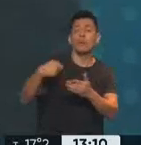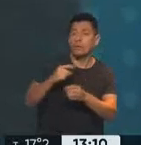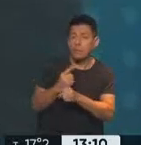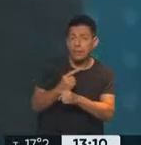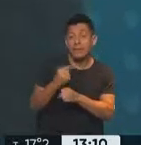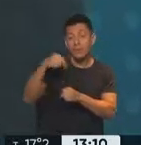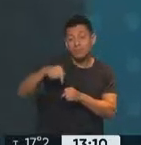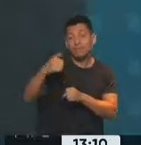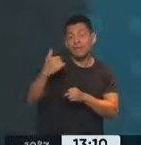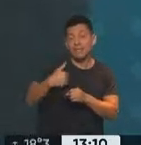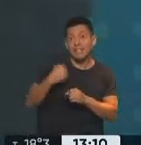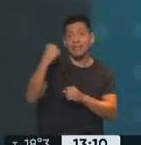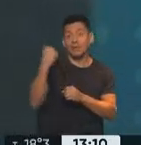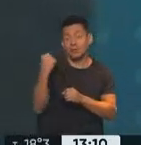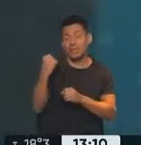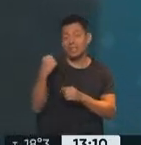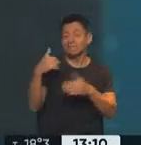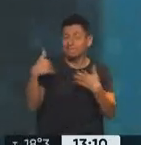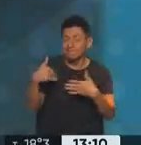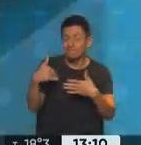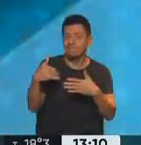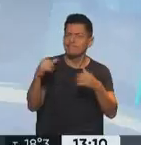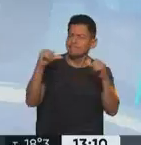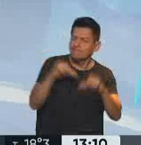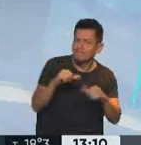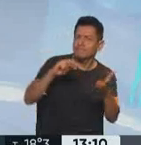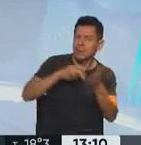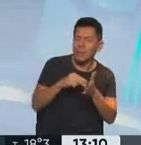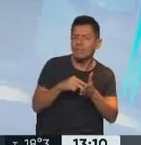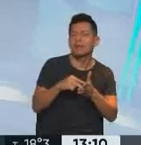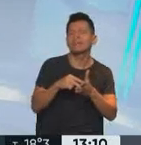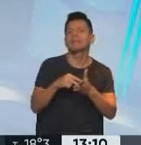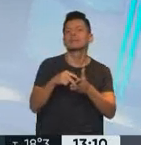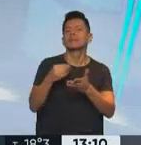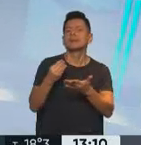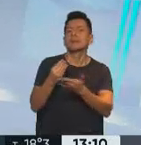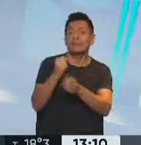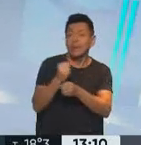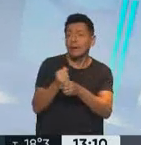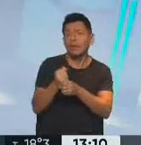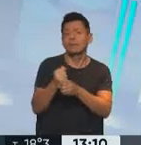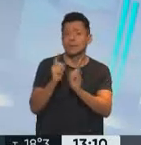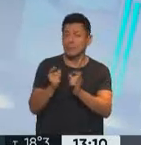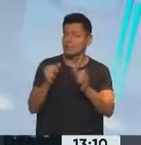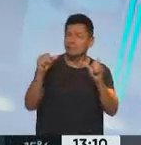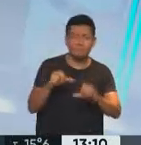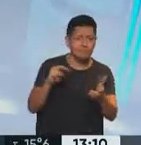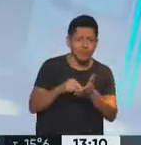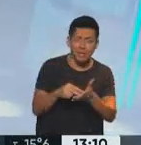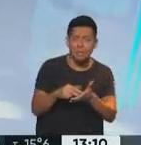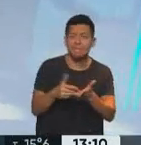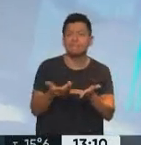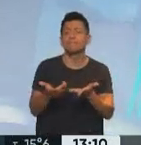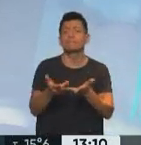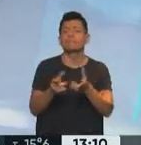economía que por cierto ha atravesado muchos momentos de inestabilidad y el mercado de trabajo ha reportado de su momento de inestabilidad sin registrar